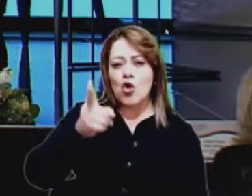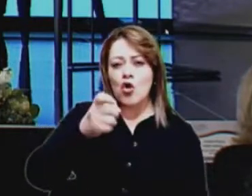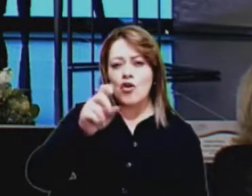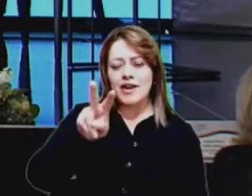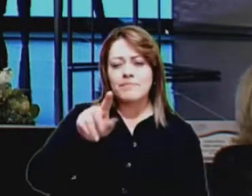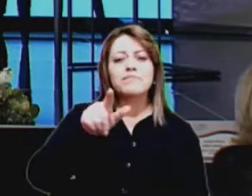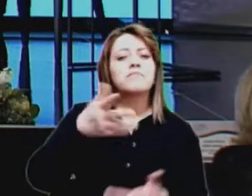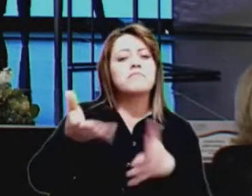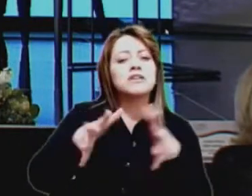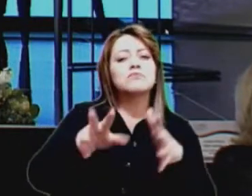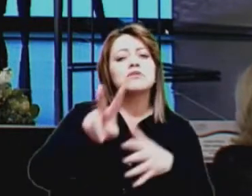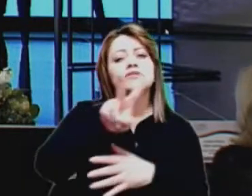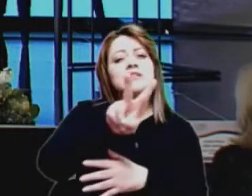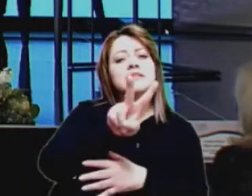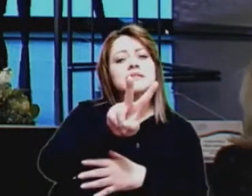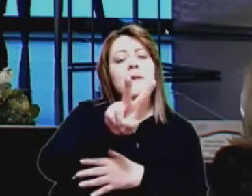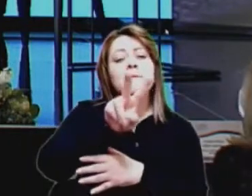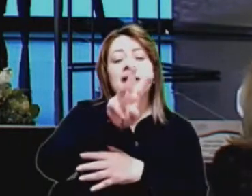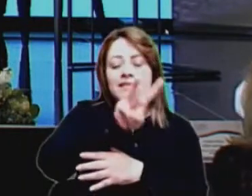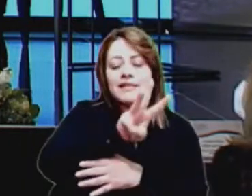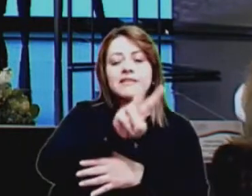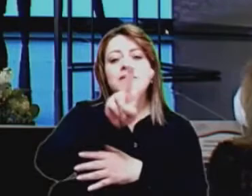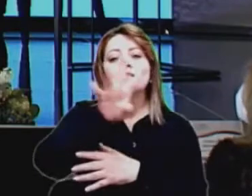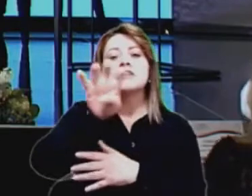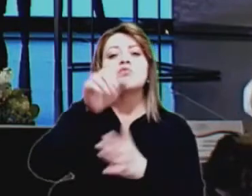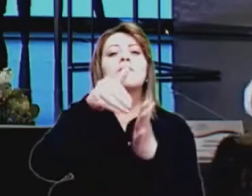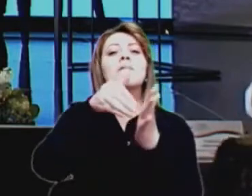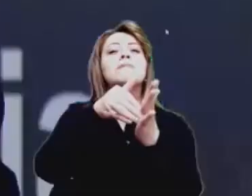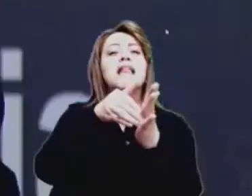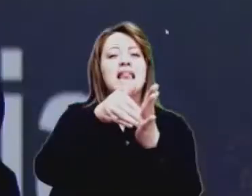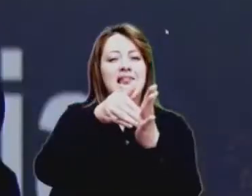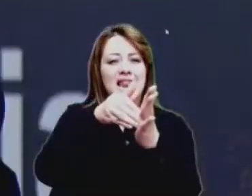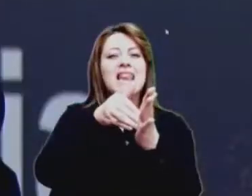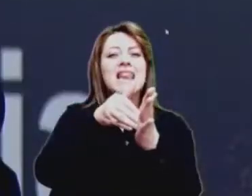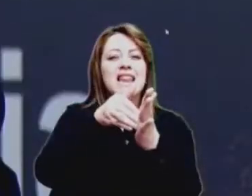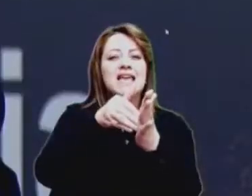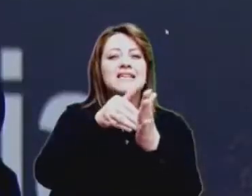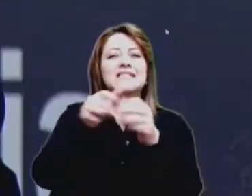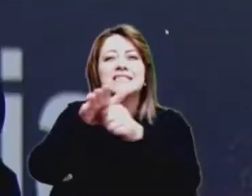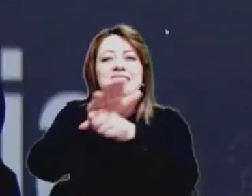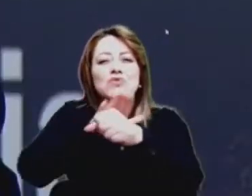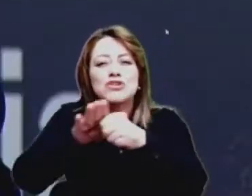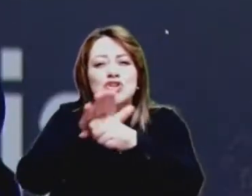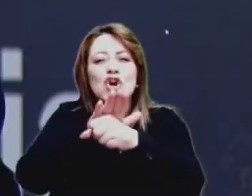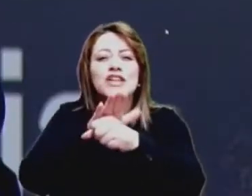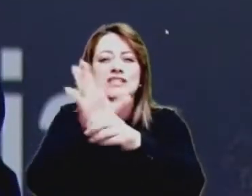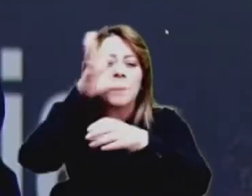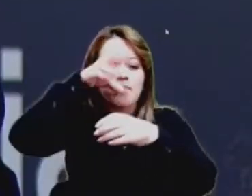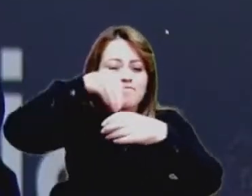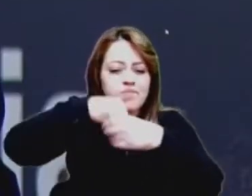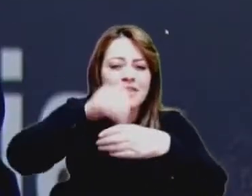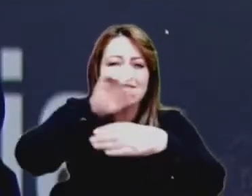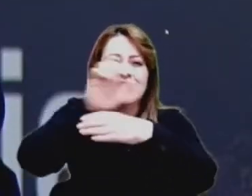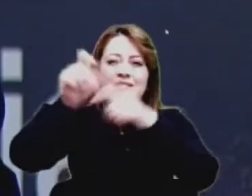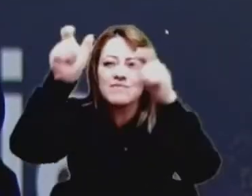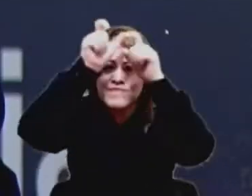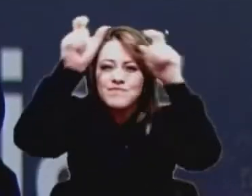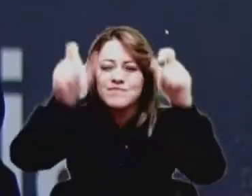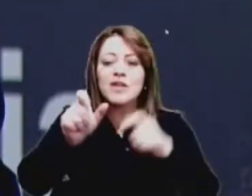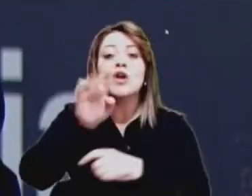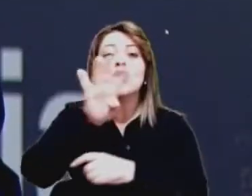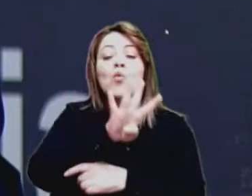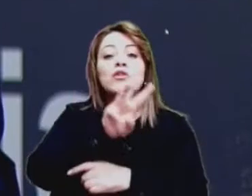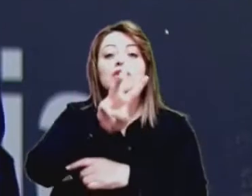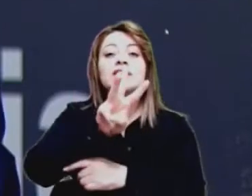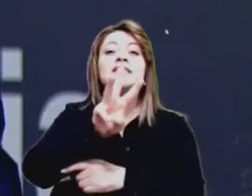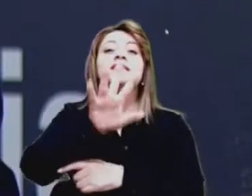329.000 pleitos en contra de entidades públicas de la orden nacional con pretensiones cercanas a los 435 millones de